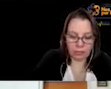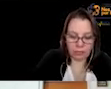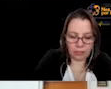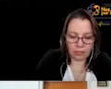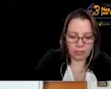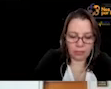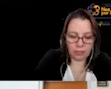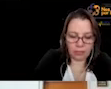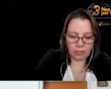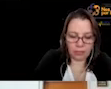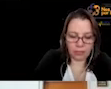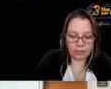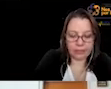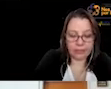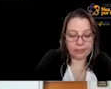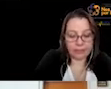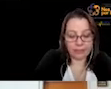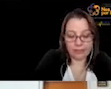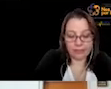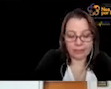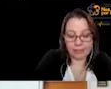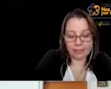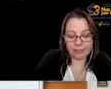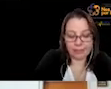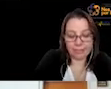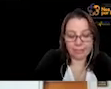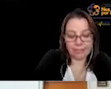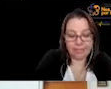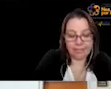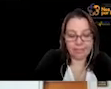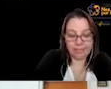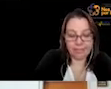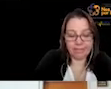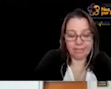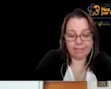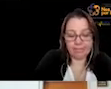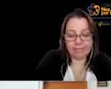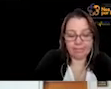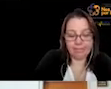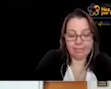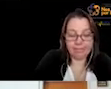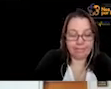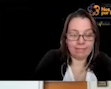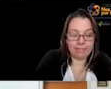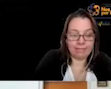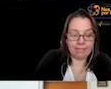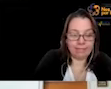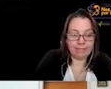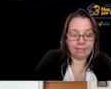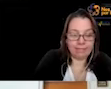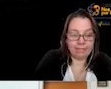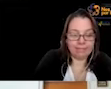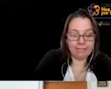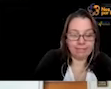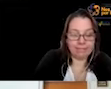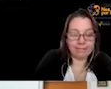bizcochería, galletas, todo con un exceso de grasas trans, que son lo que realmente eso predisponen el organismo luego en